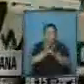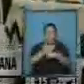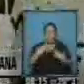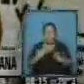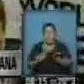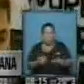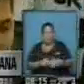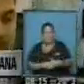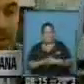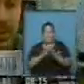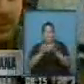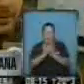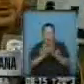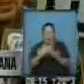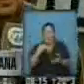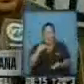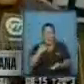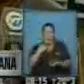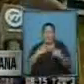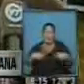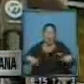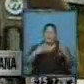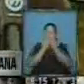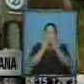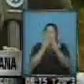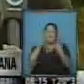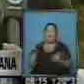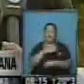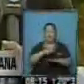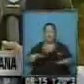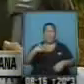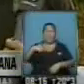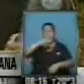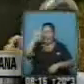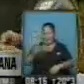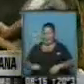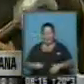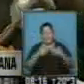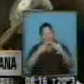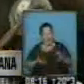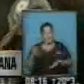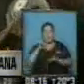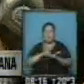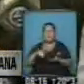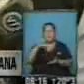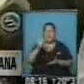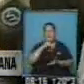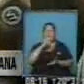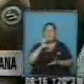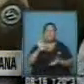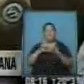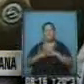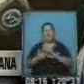hacer manuales, libros y materiales de estudio para todos los chicos del país. Gracias. Diputado Castillo, ¿hay forma en